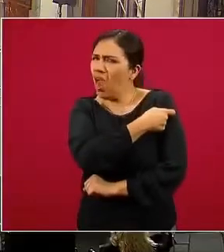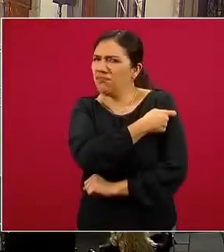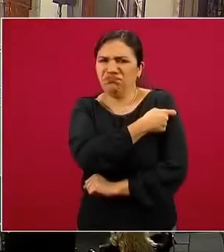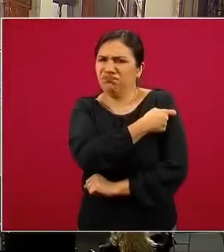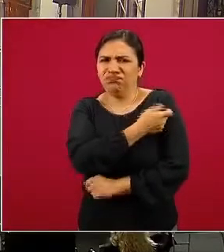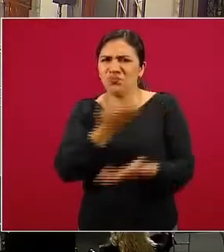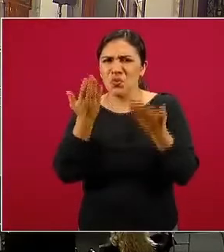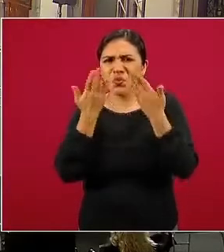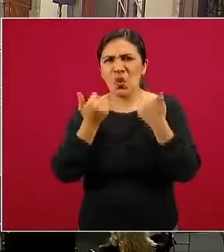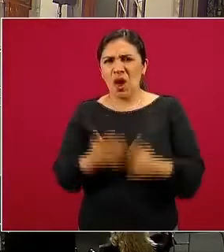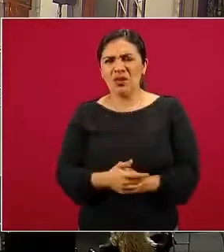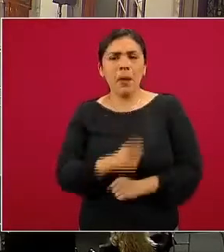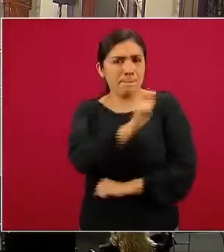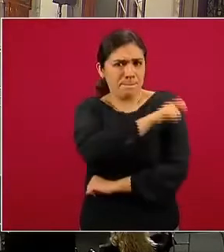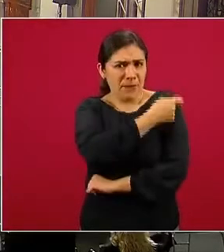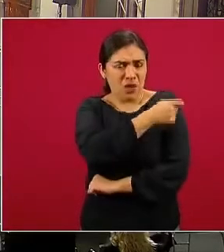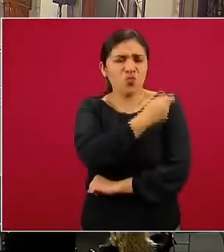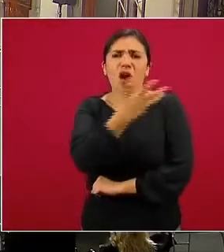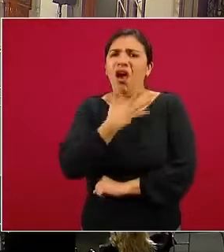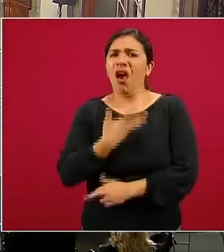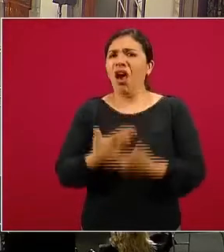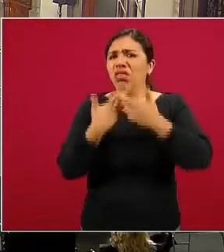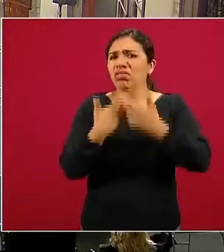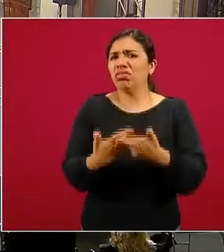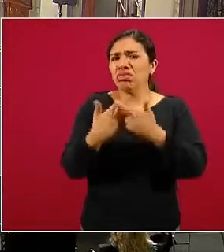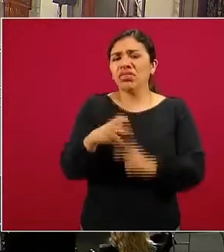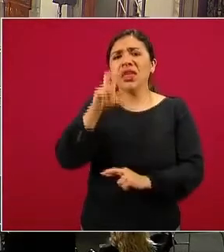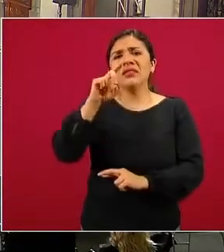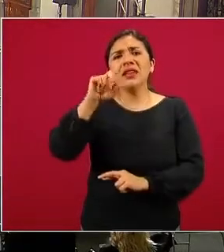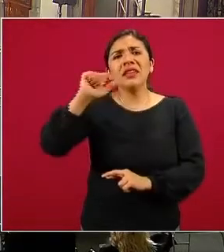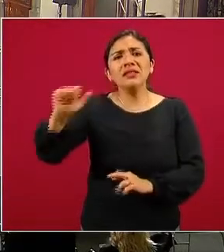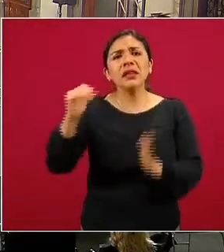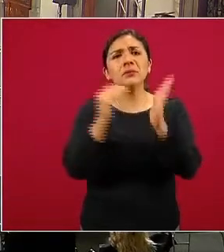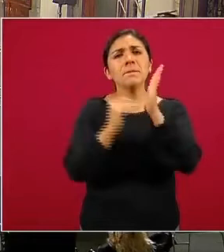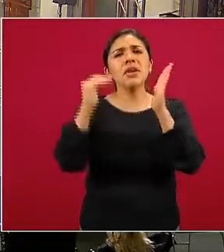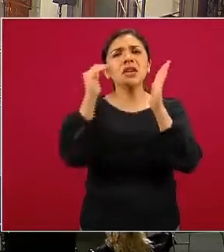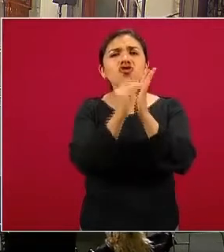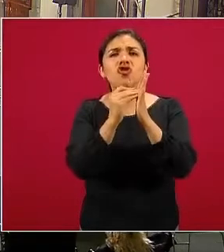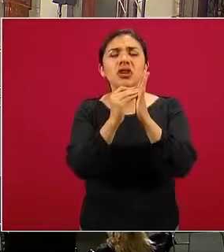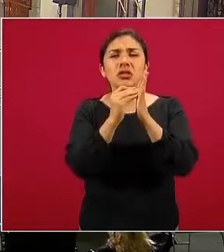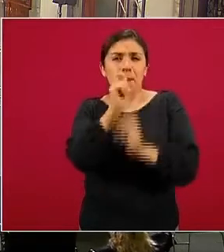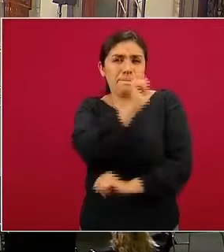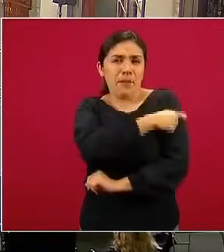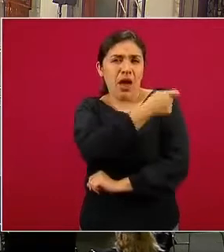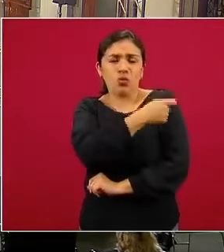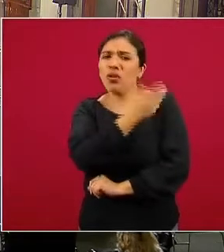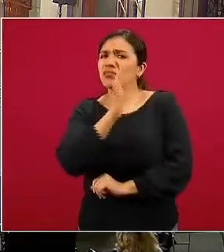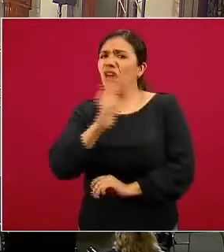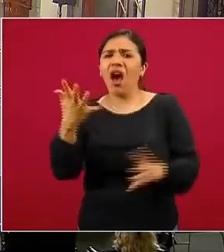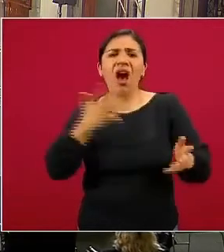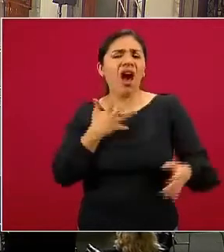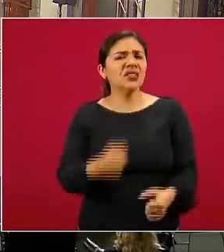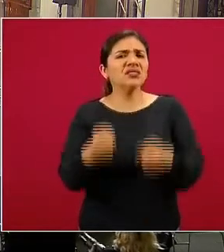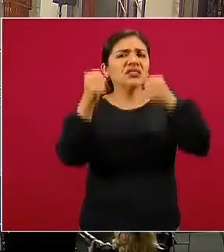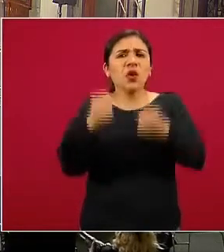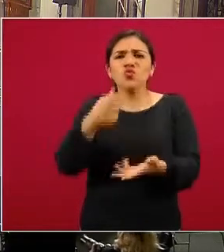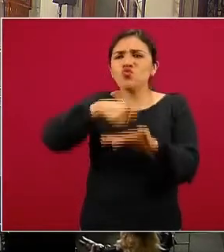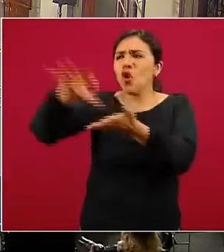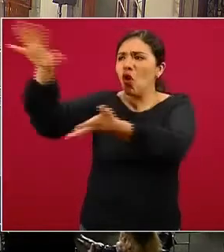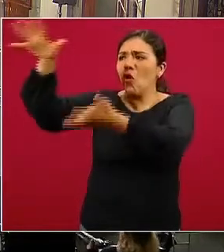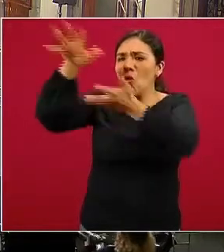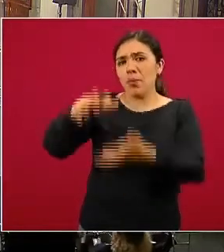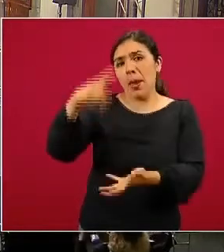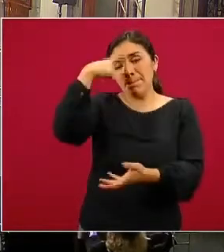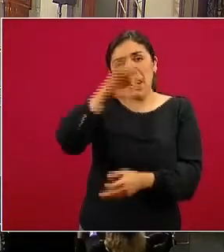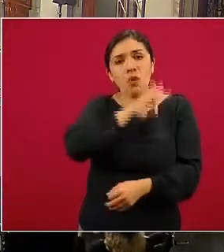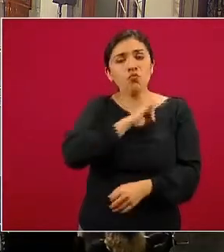existe. De hecho, la vacuna, y estamos hablando de estos más de 36 millones de dosis, están asegurados precisamente para poder cumplir las